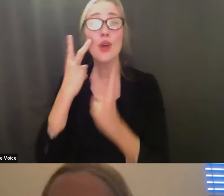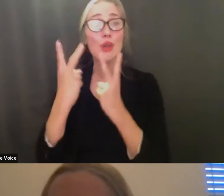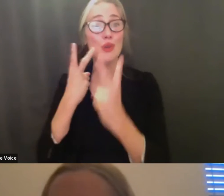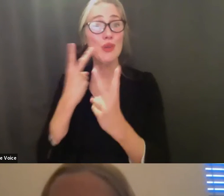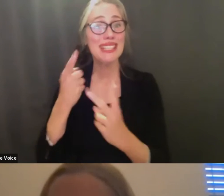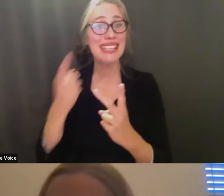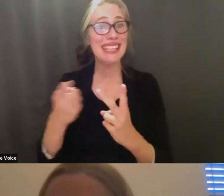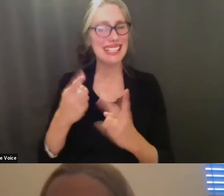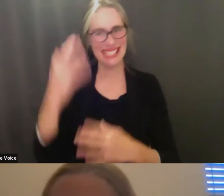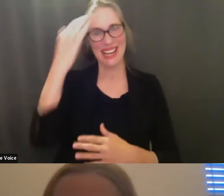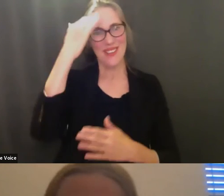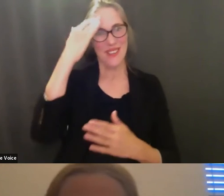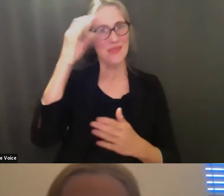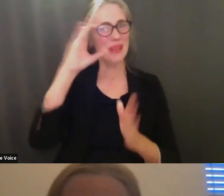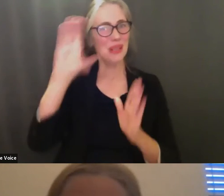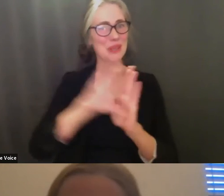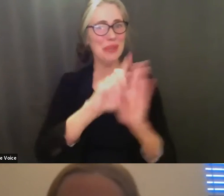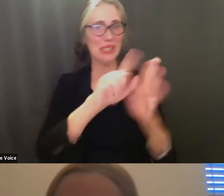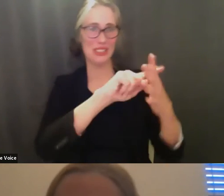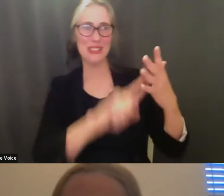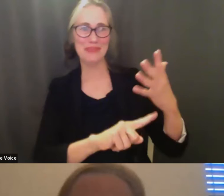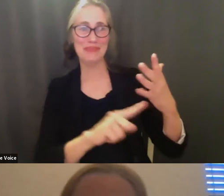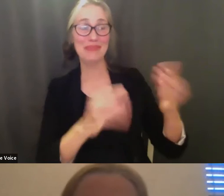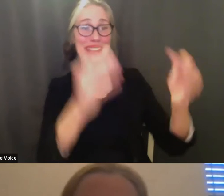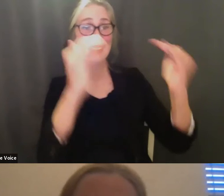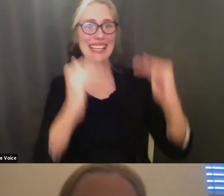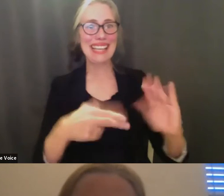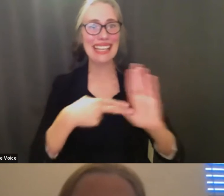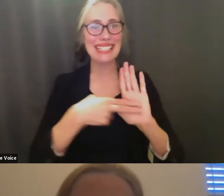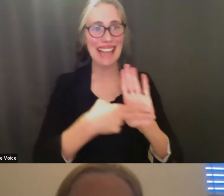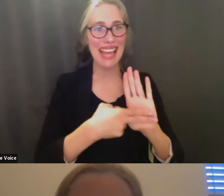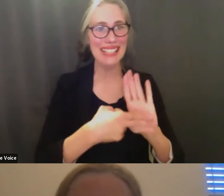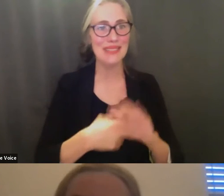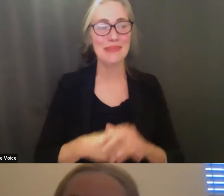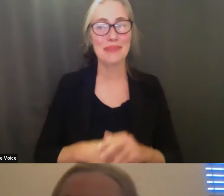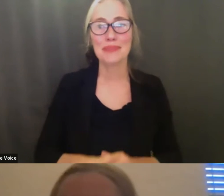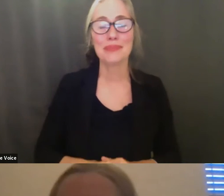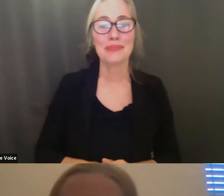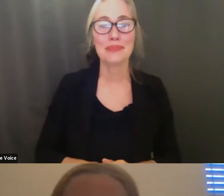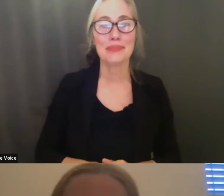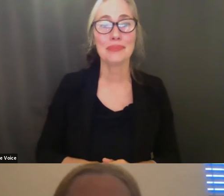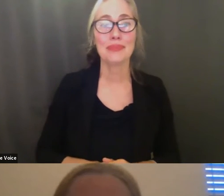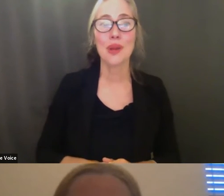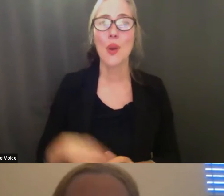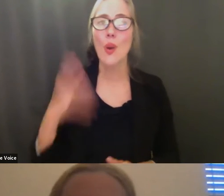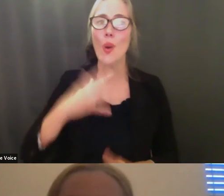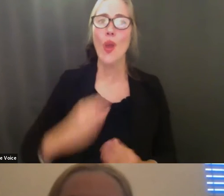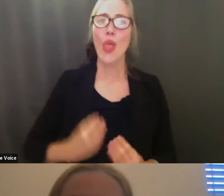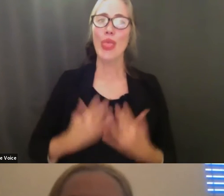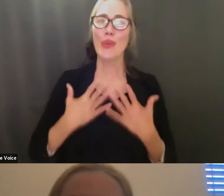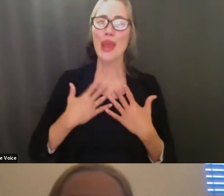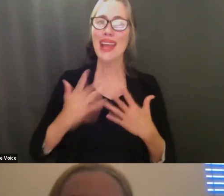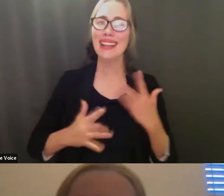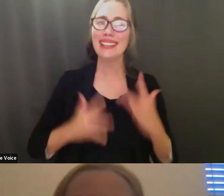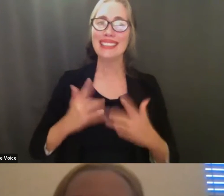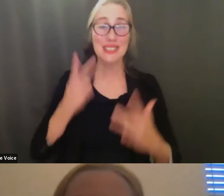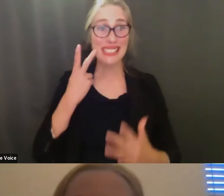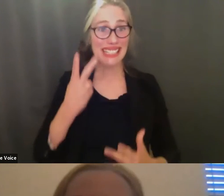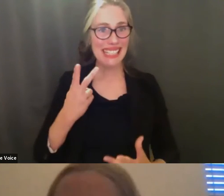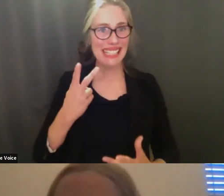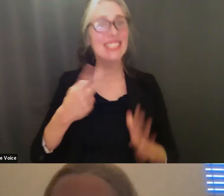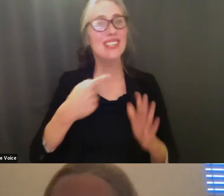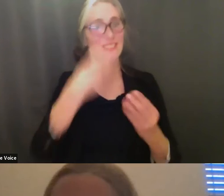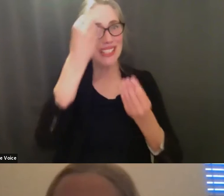verano. Y pues esas son algunas cosas que rigen las cosas que ustedes ven aquí en la gráfica. Estamos muy contentos